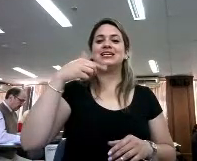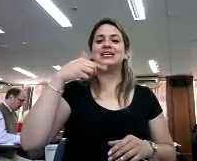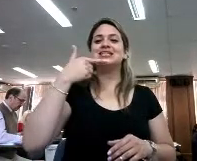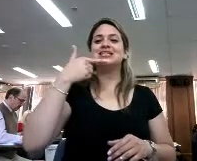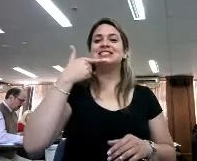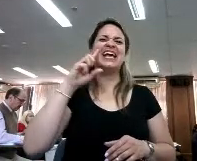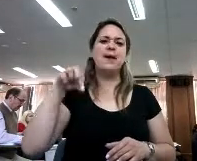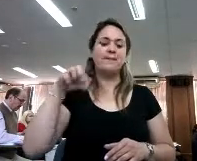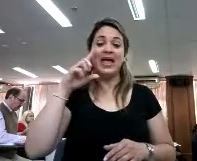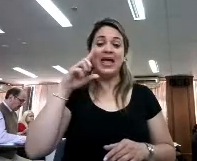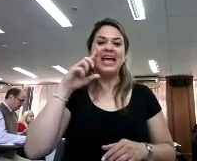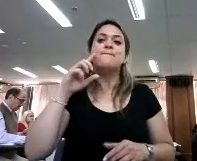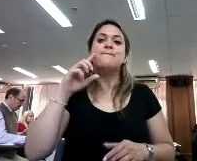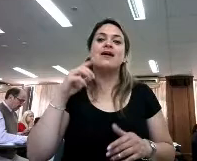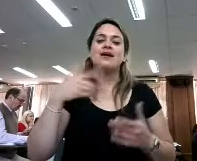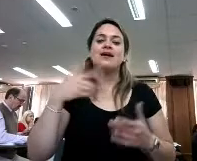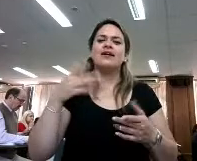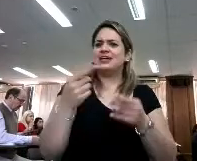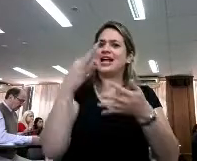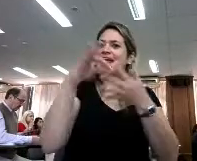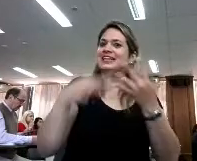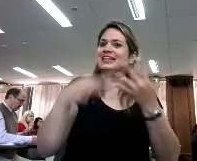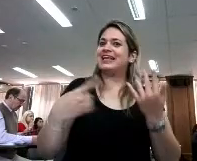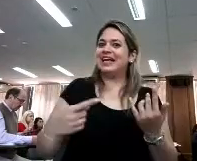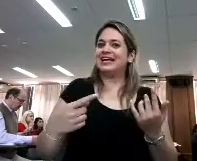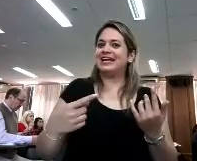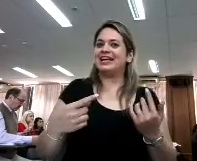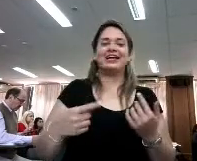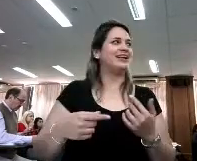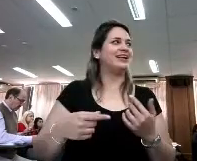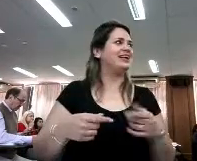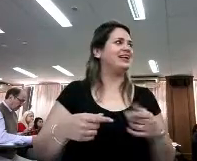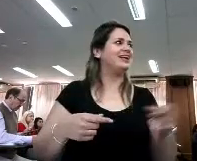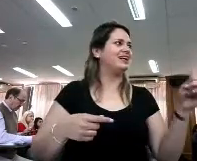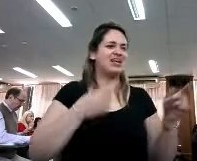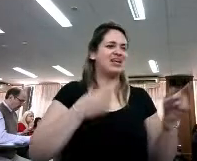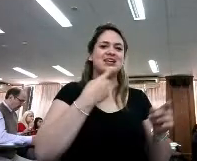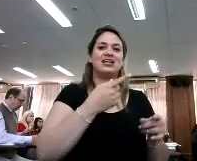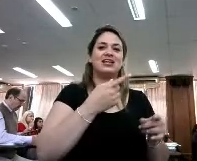¿Cuáles son las características de Scrip? Por acá me dijeron que sí.